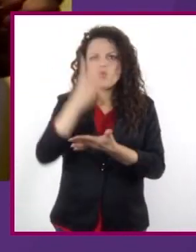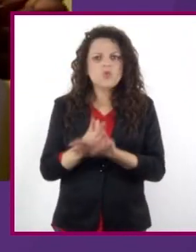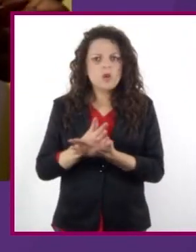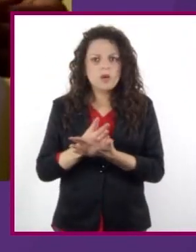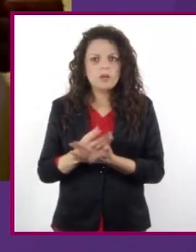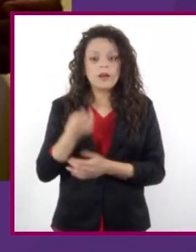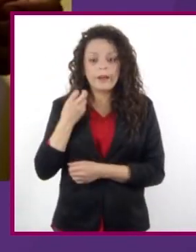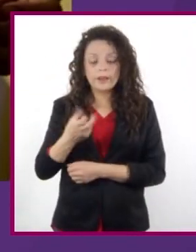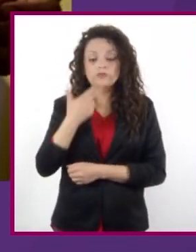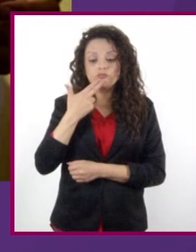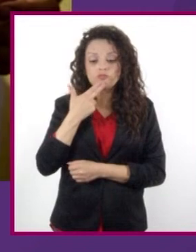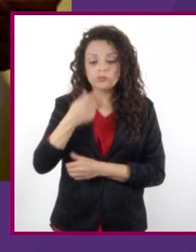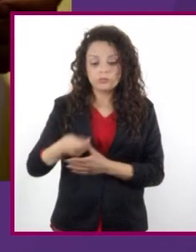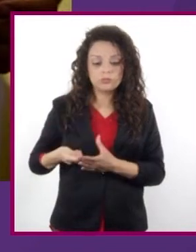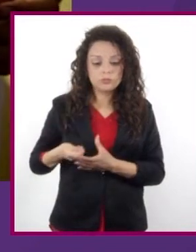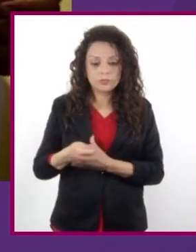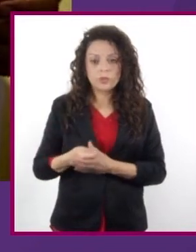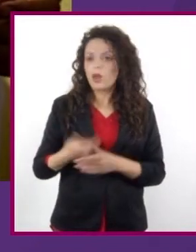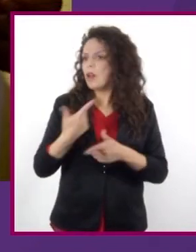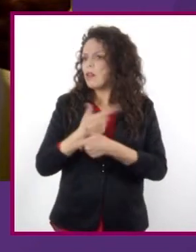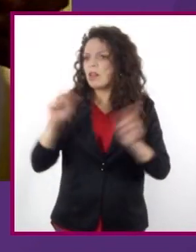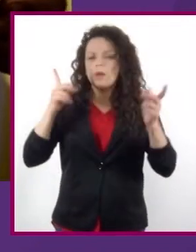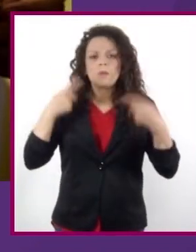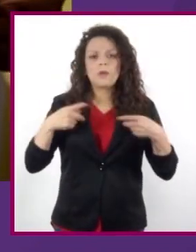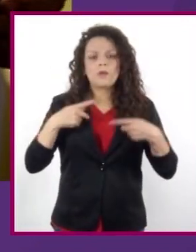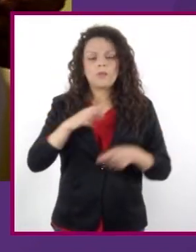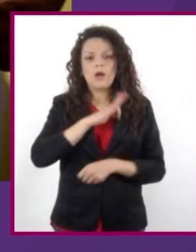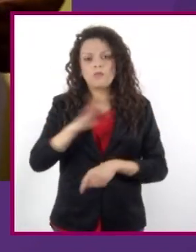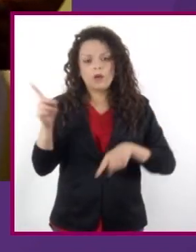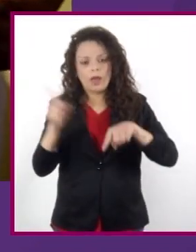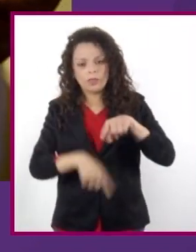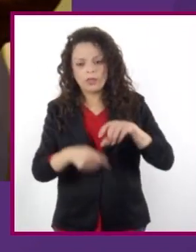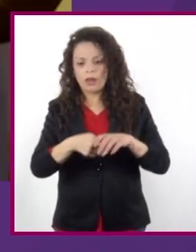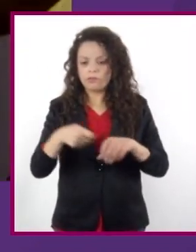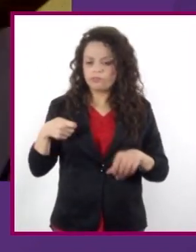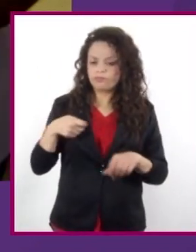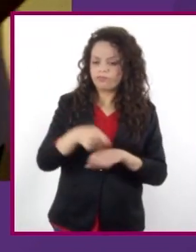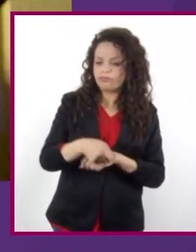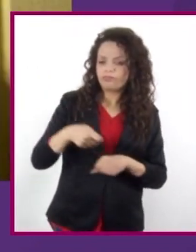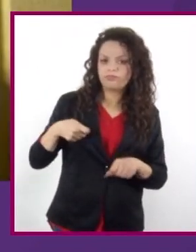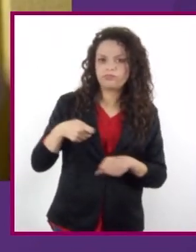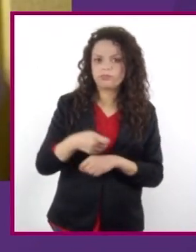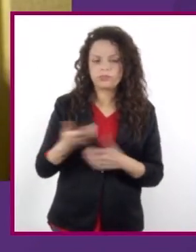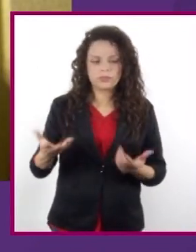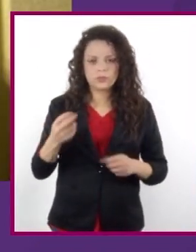de estos, haciendo que cualquier persona pueda conectar y desconectar los dispositivos periféricos.